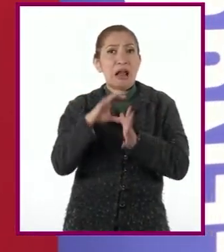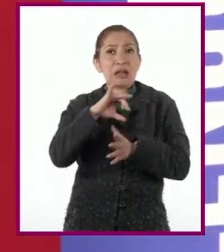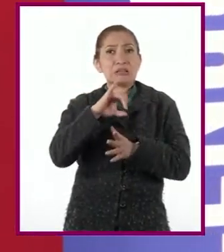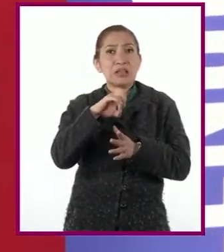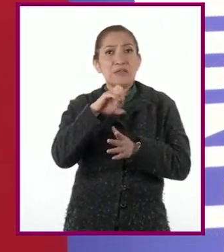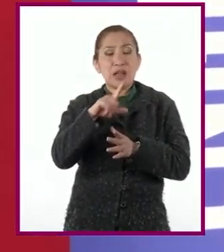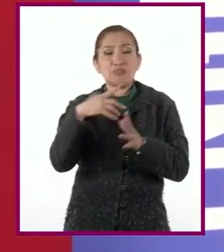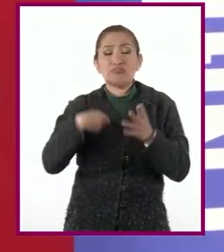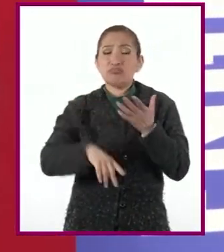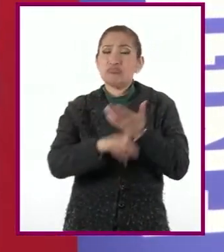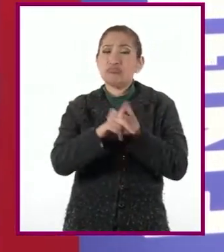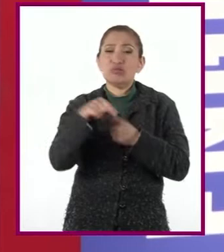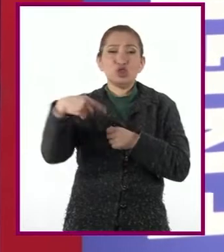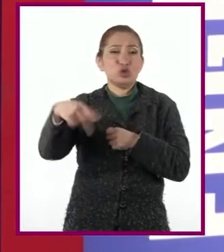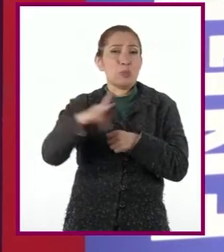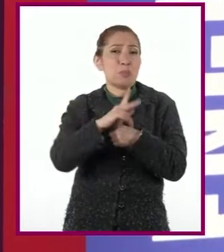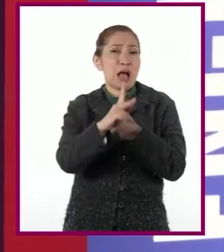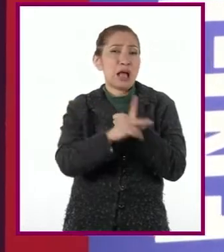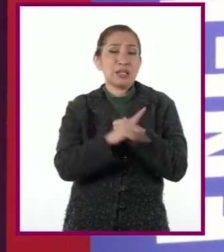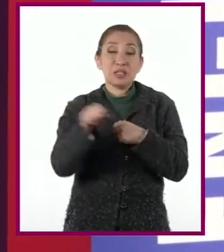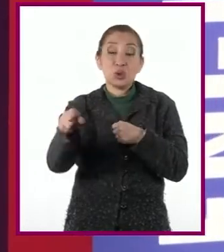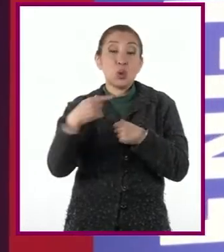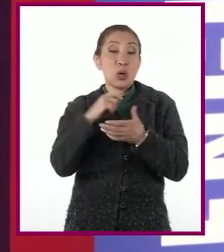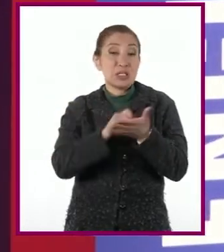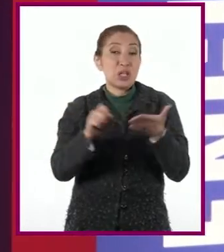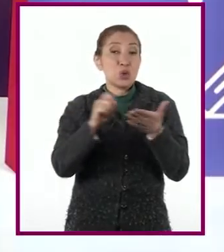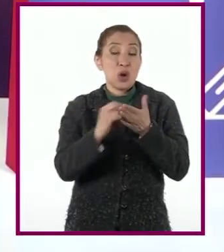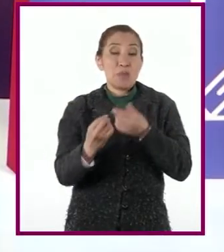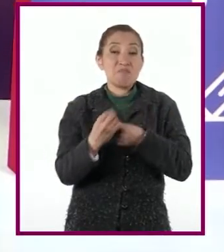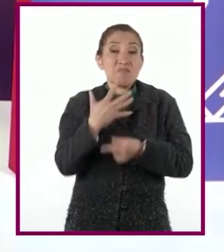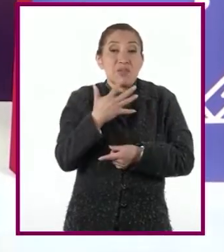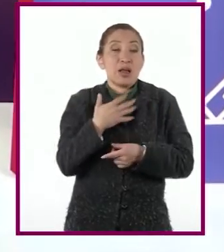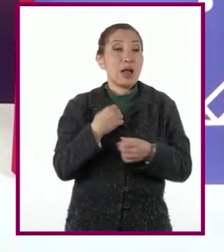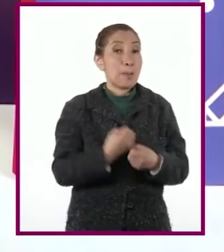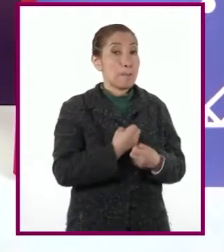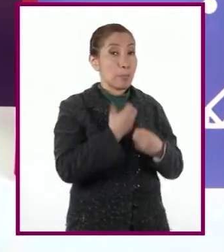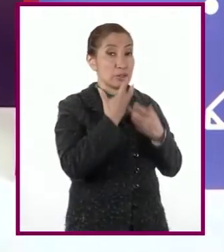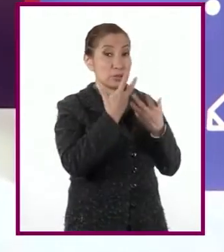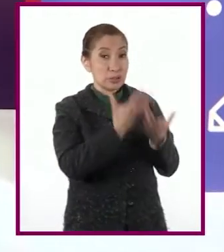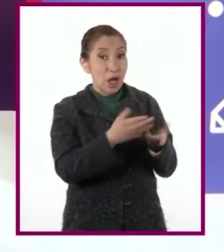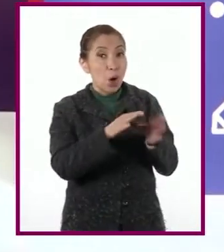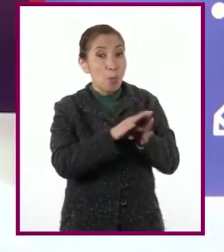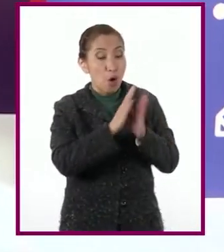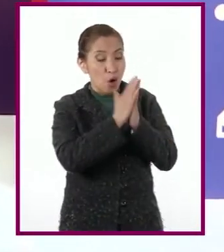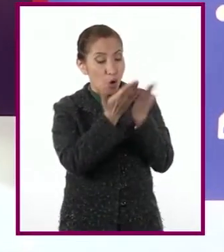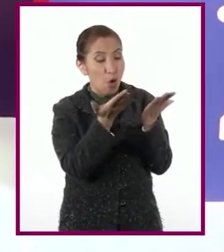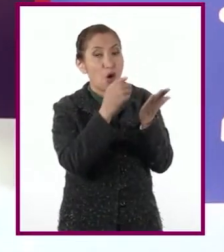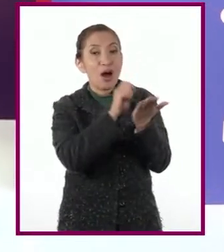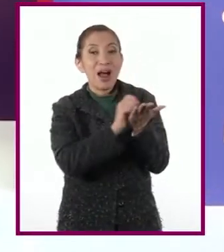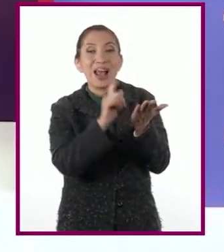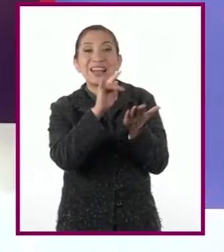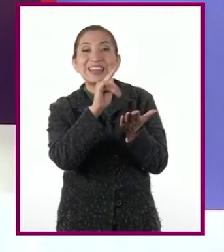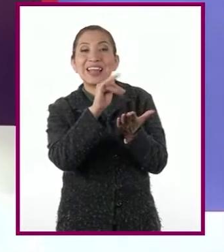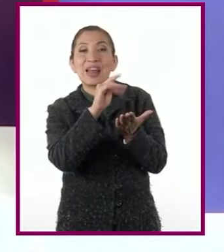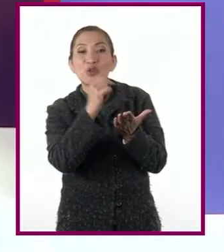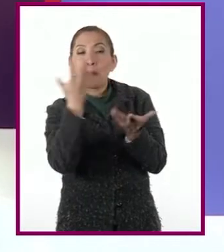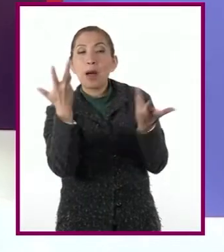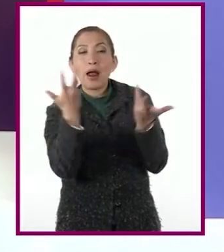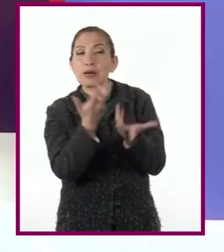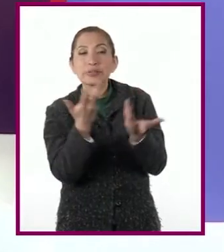que conmocionó a su país y marcó su escritura. La poesía, como la literatura, para